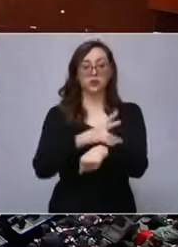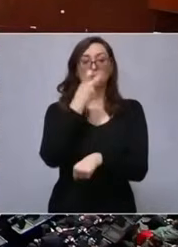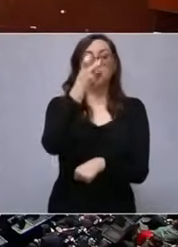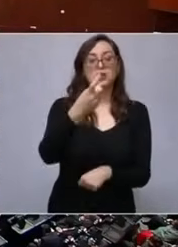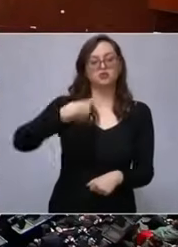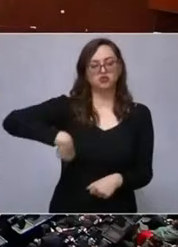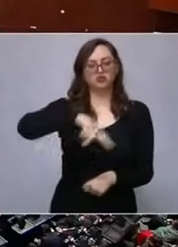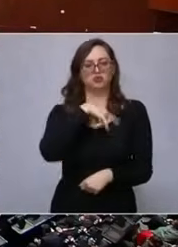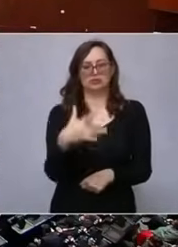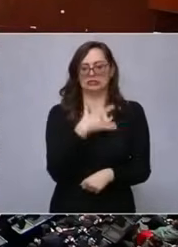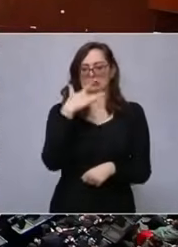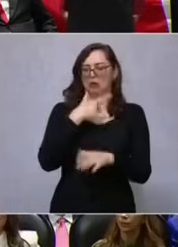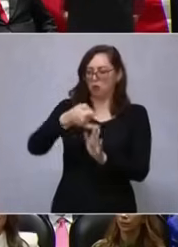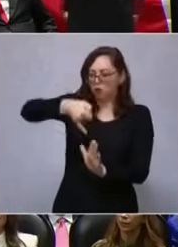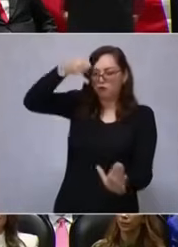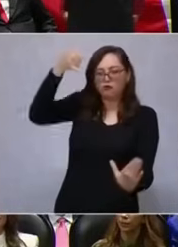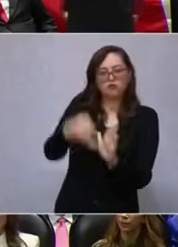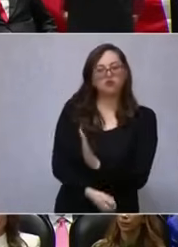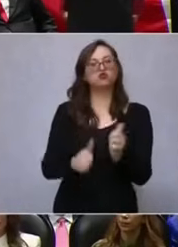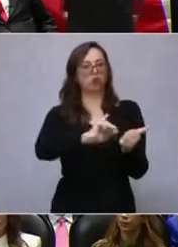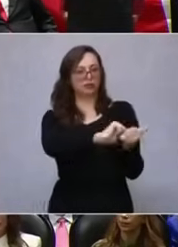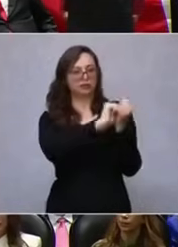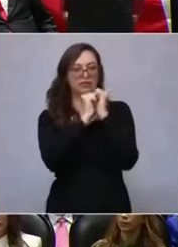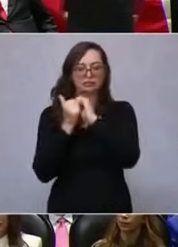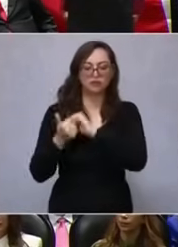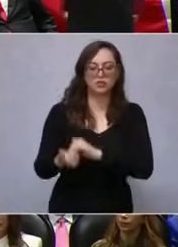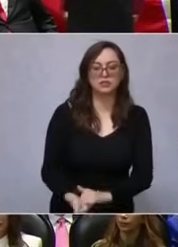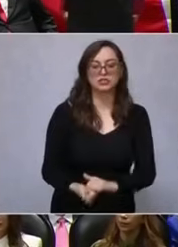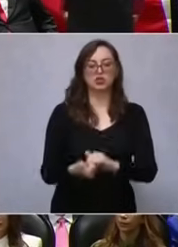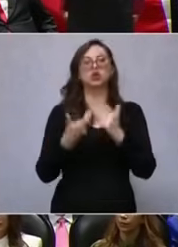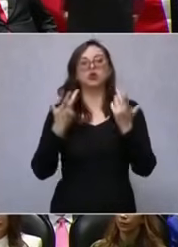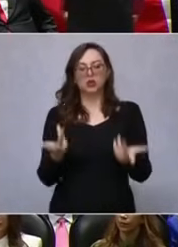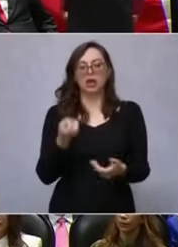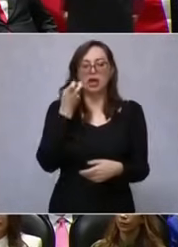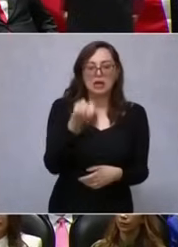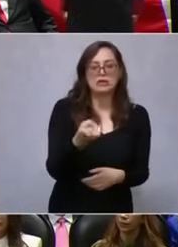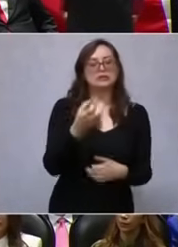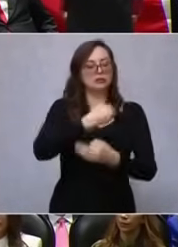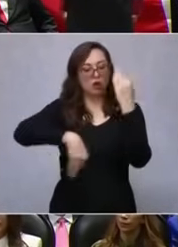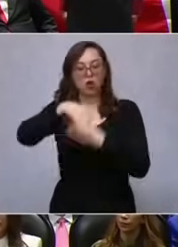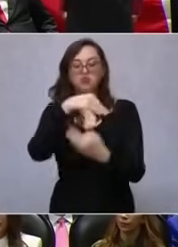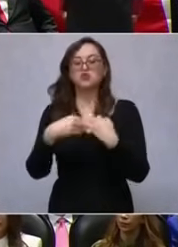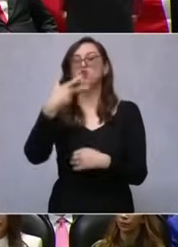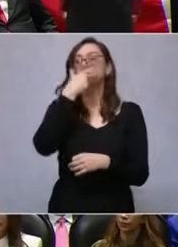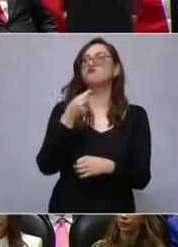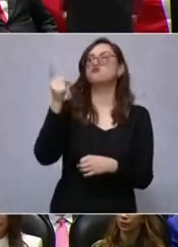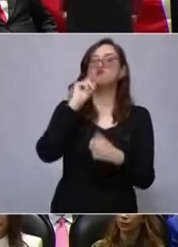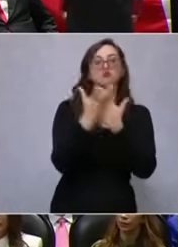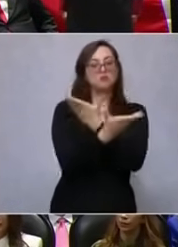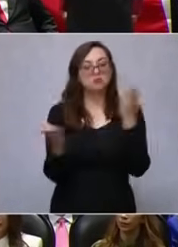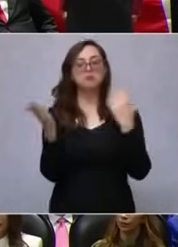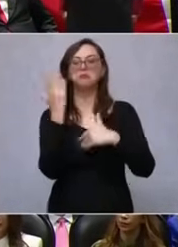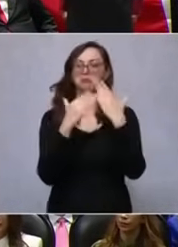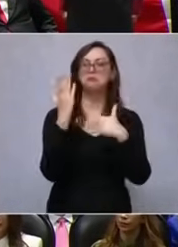en solo 6 años. Y aceptémoslo, a todas y a todas, a todas y a todos les ha ido